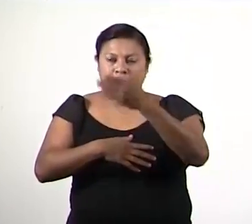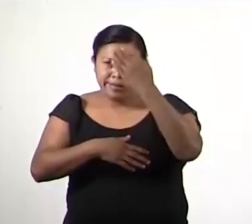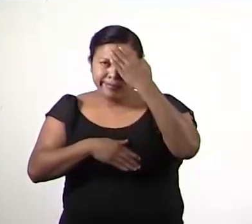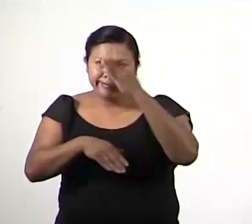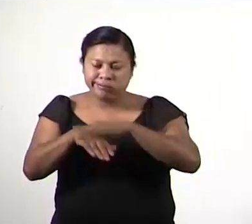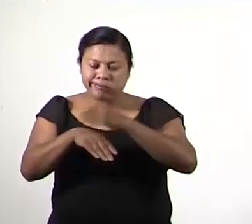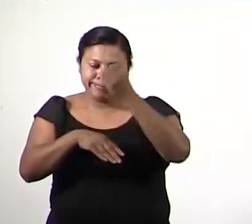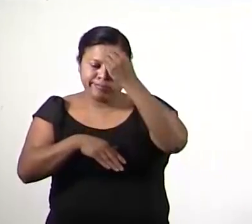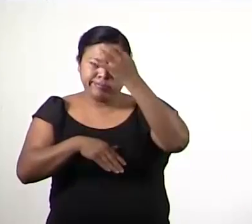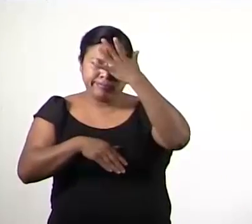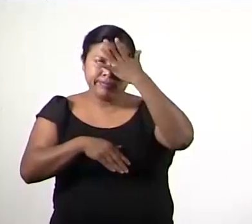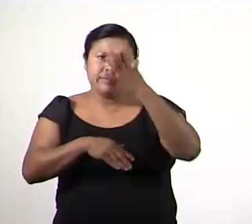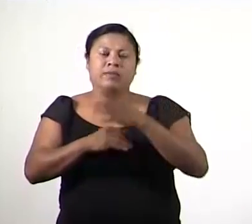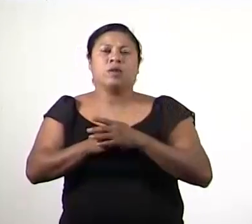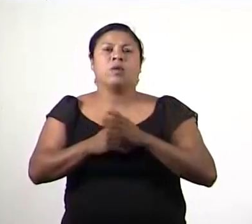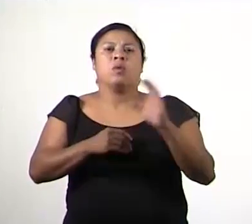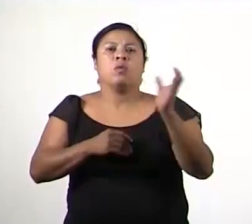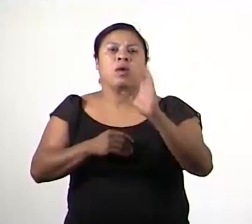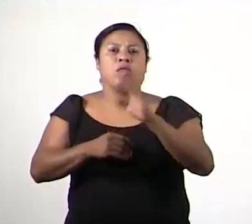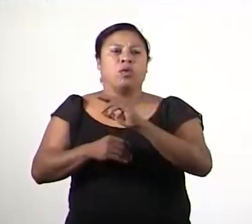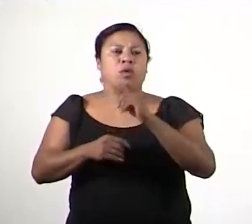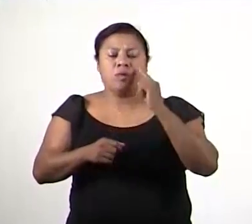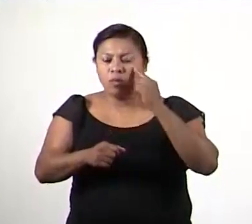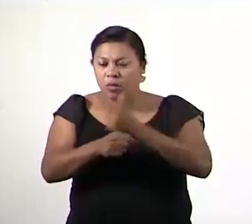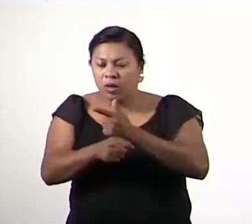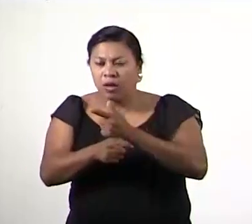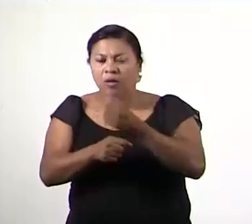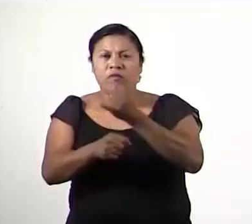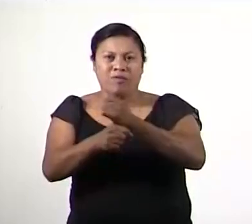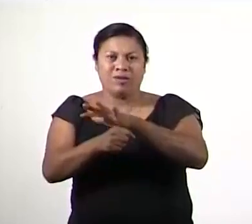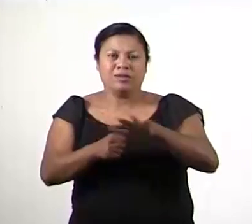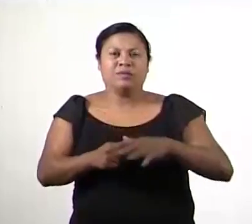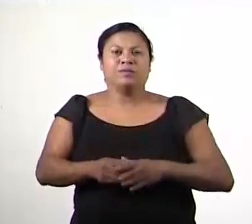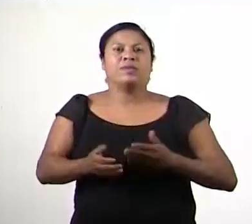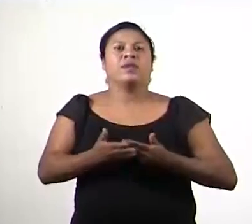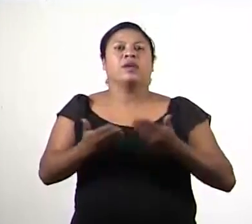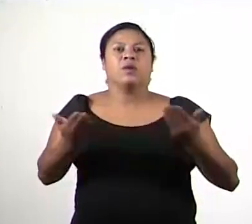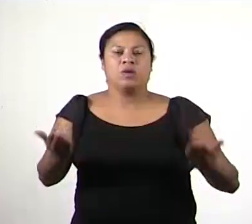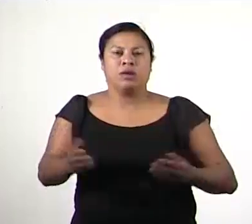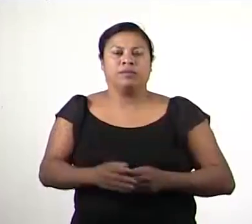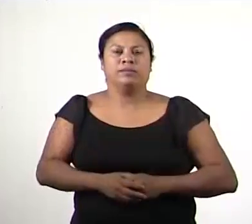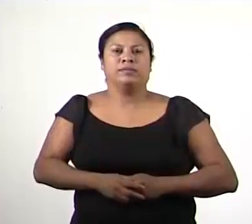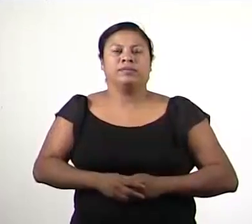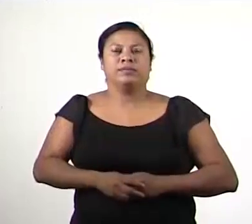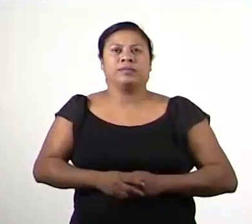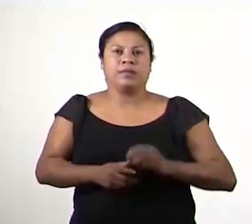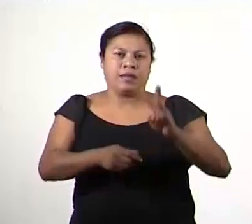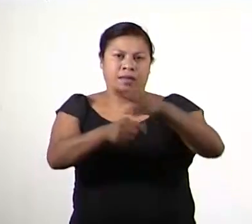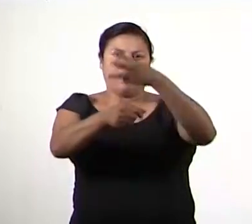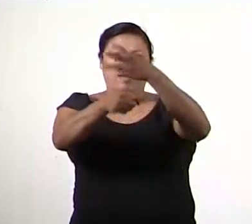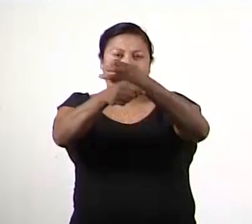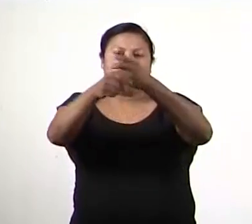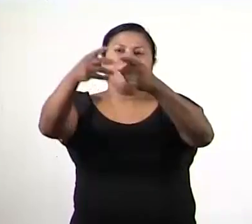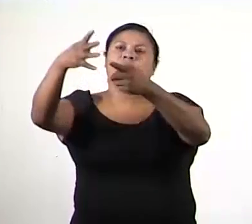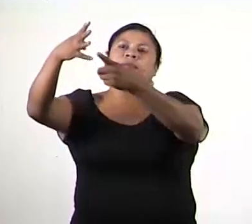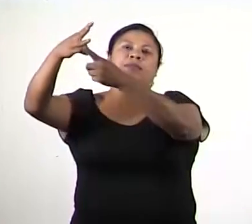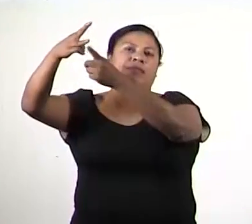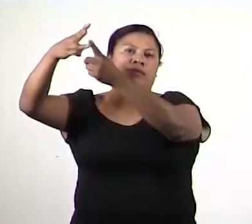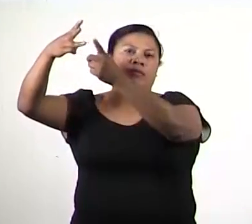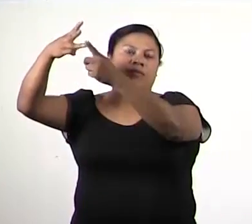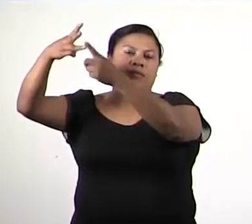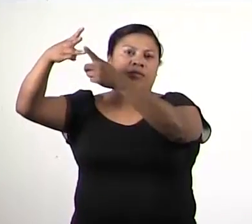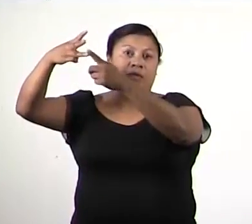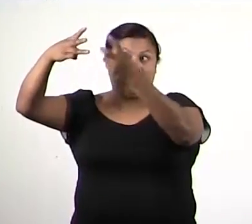cuenta al momento de juntar la información. Ahora bien, vamos con el tercer paso.